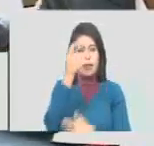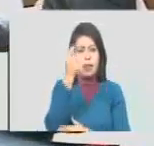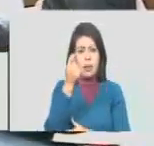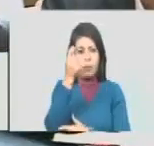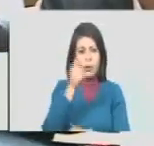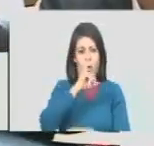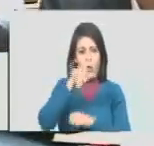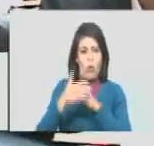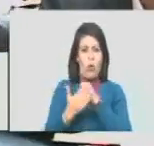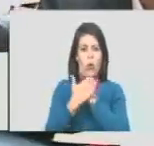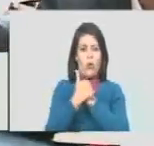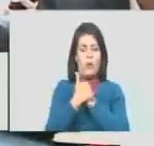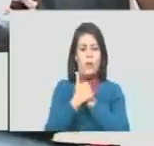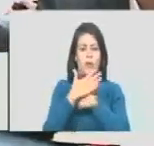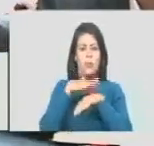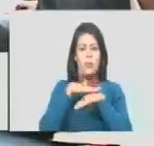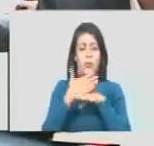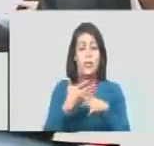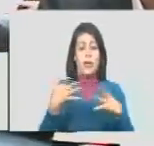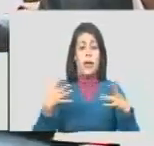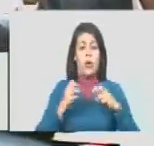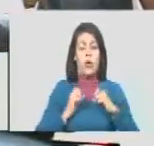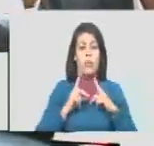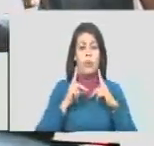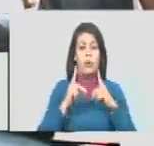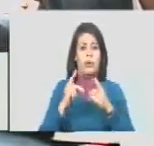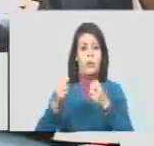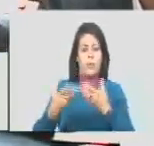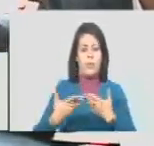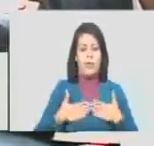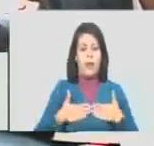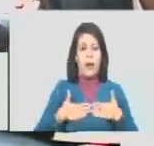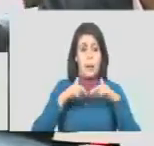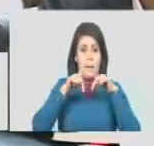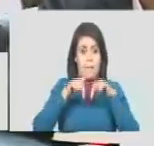Jorge Rodríguez, por esta gran oportunidad que nos está dando hoy.